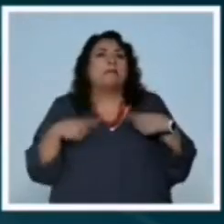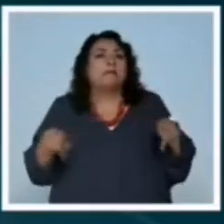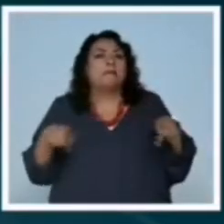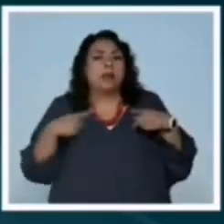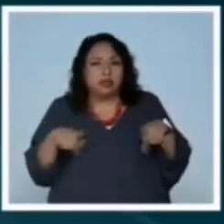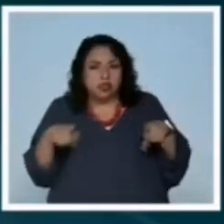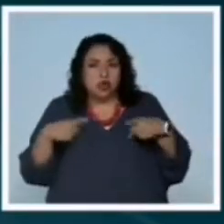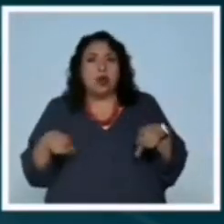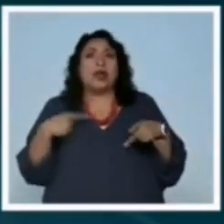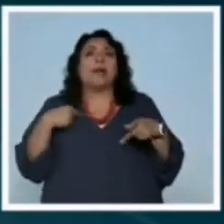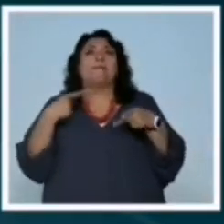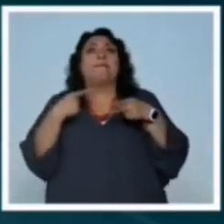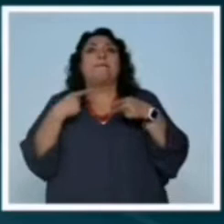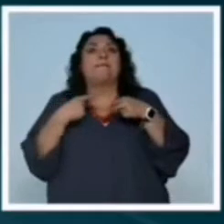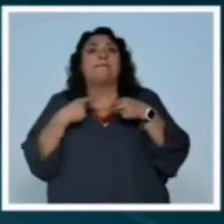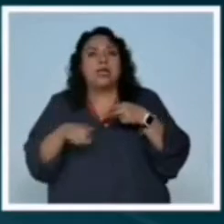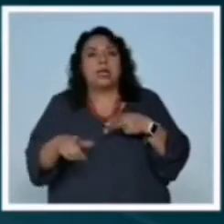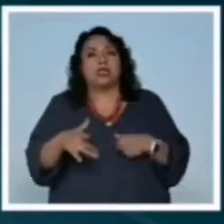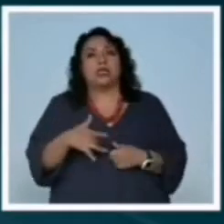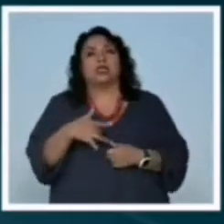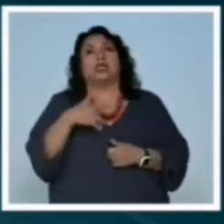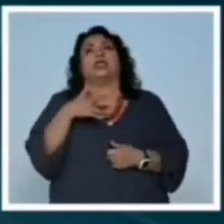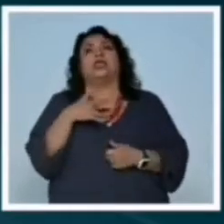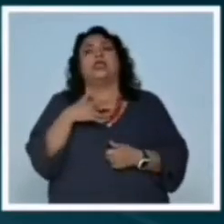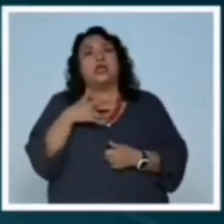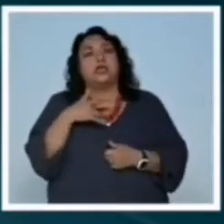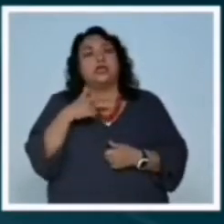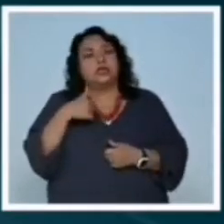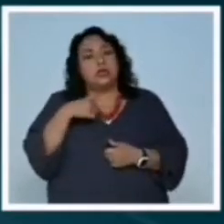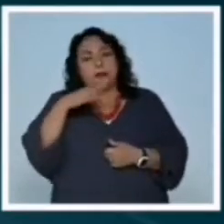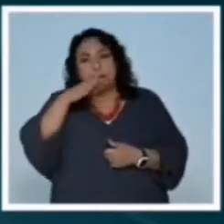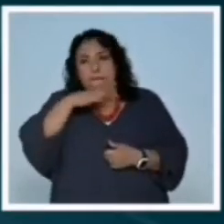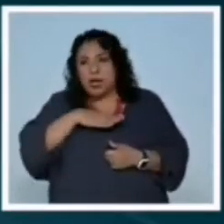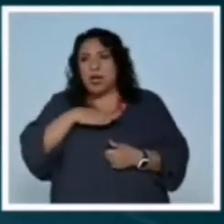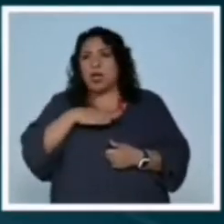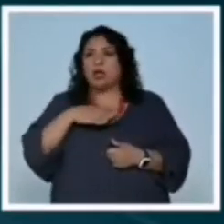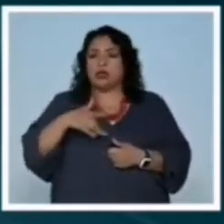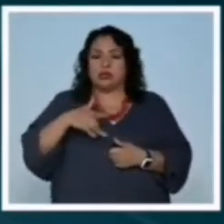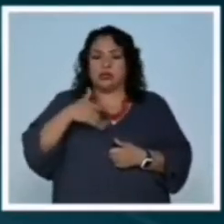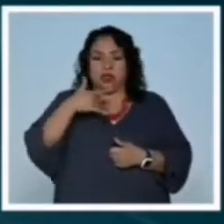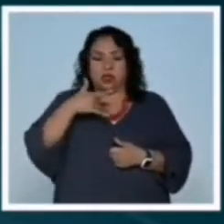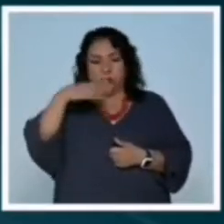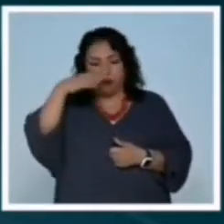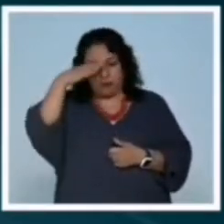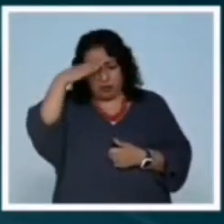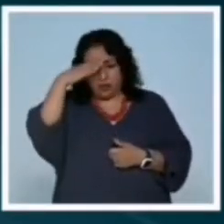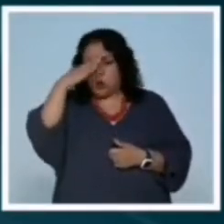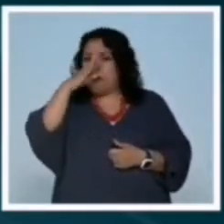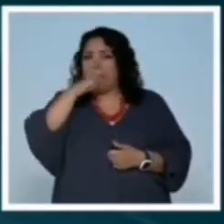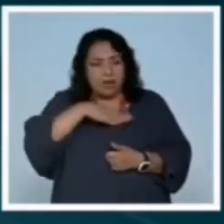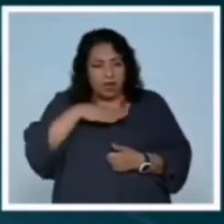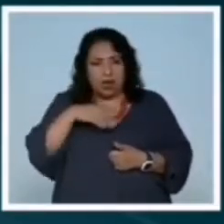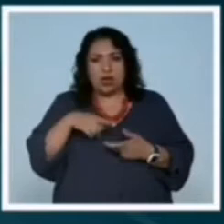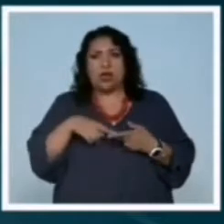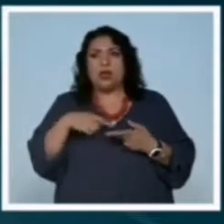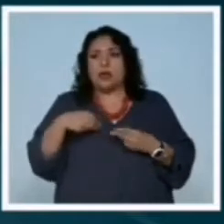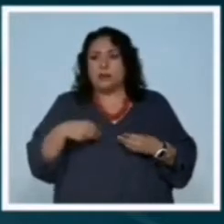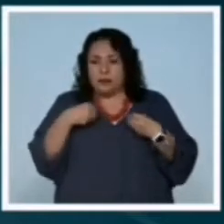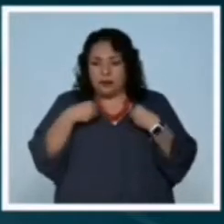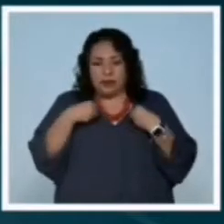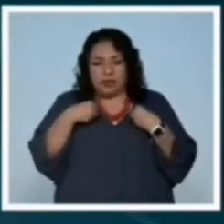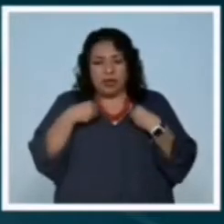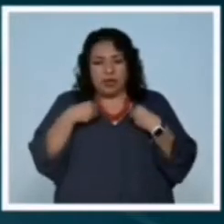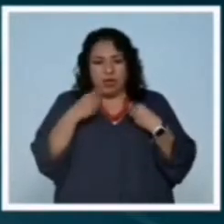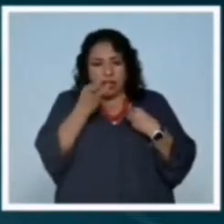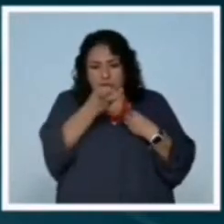persona empieza a sentir que están mal sentir que está mal pensar que está mal vivir